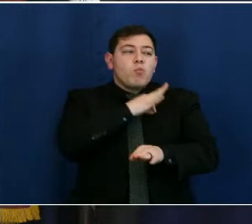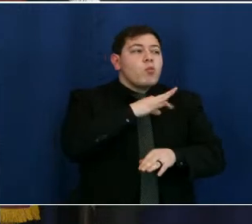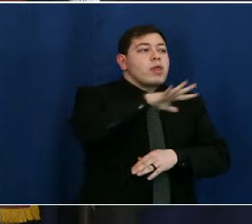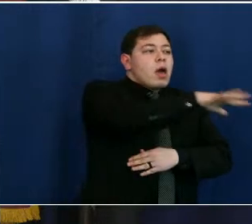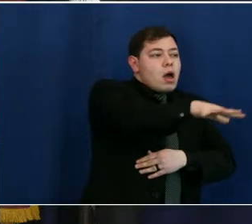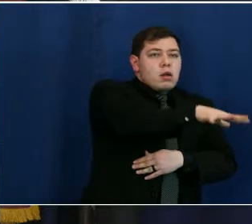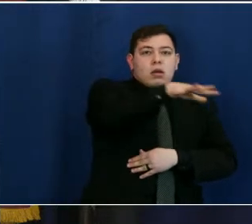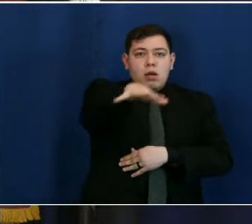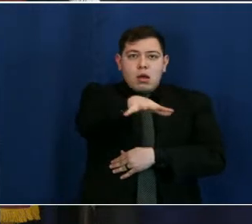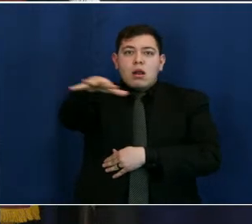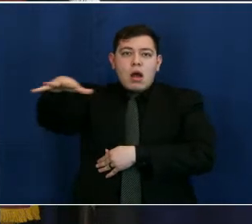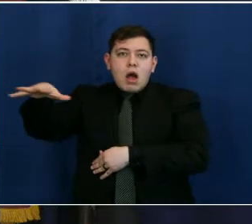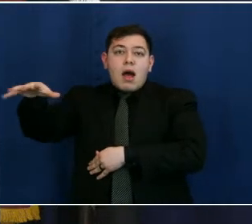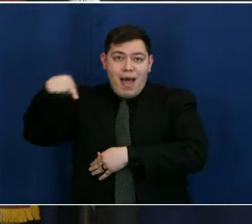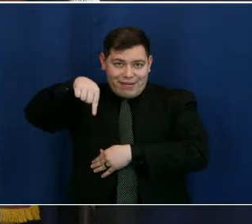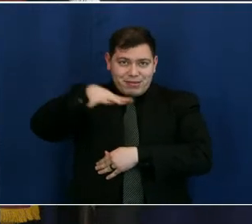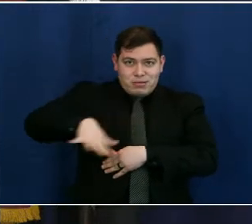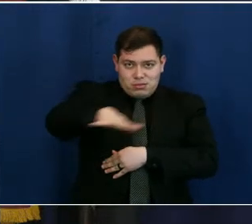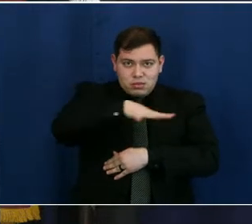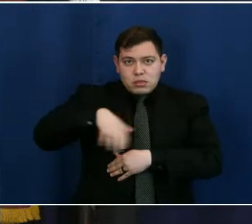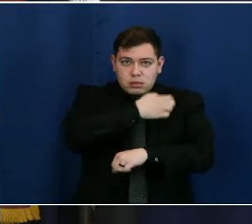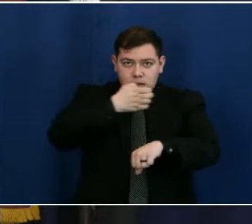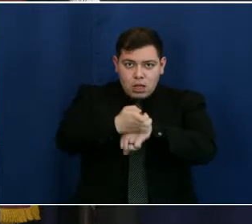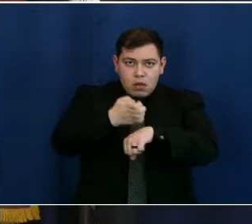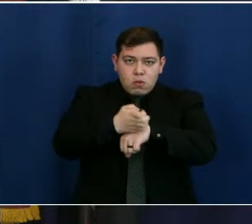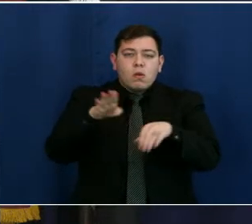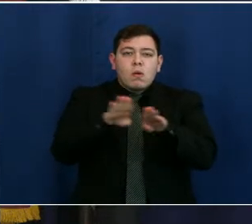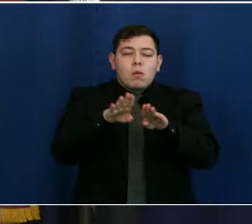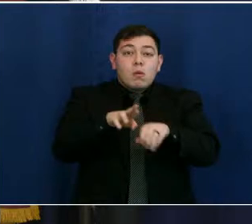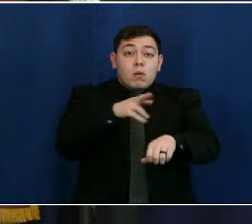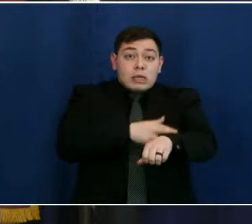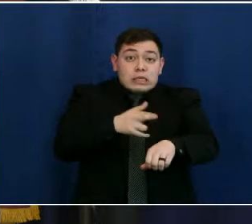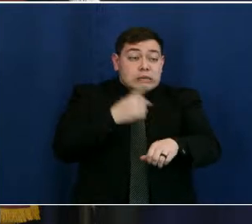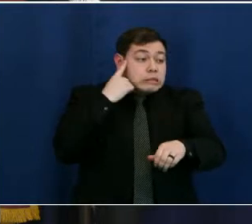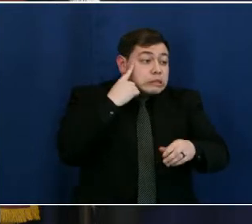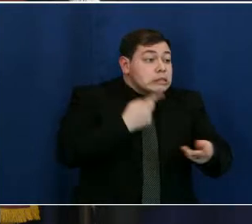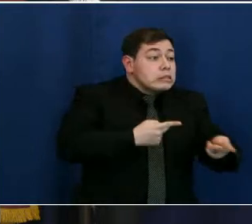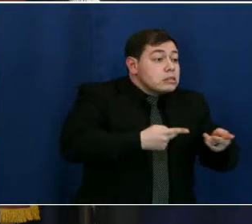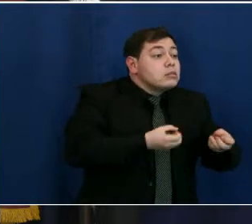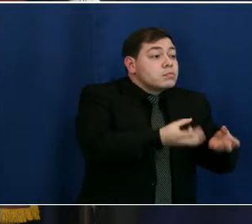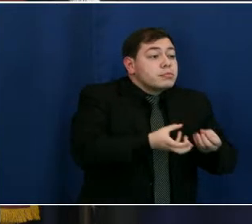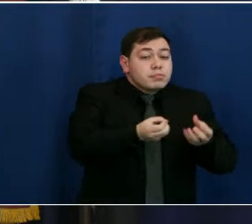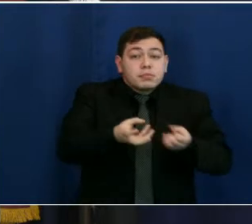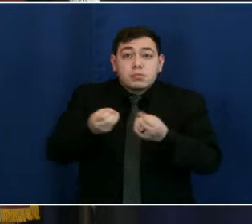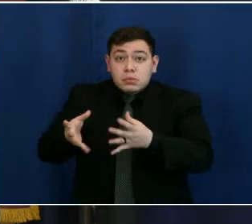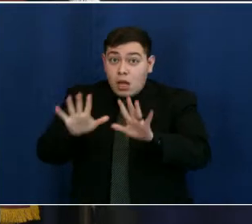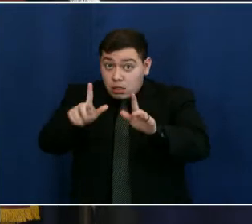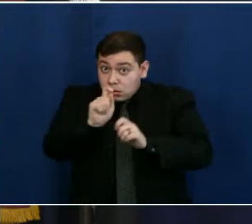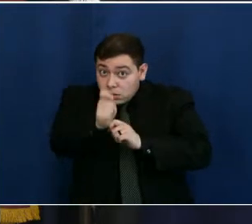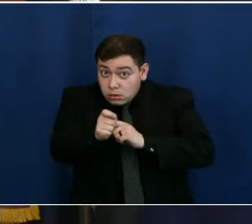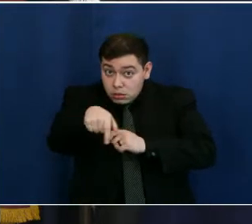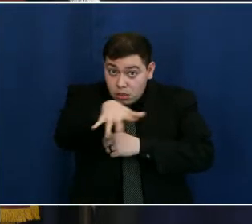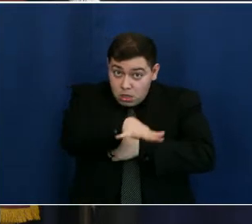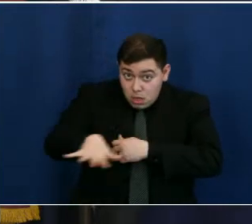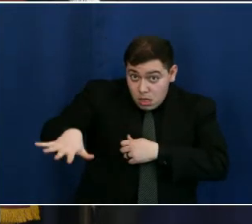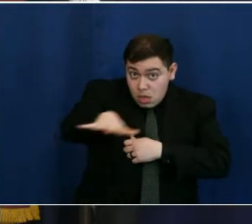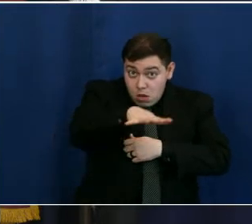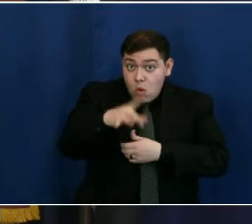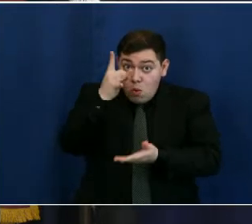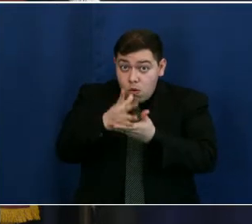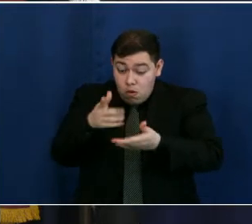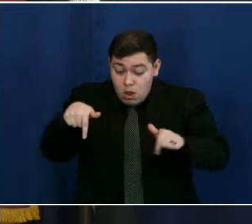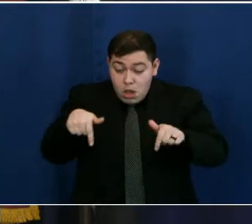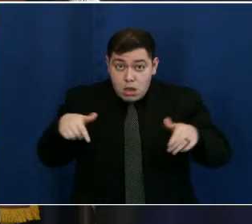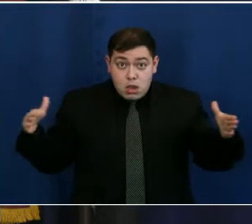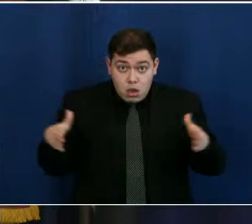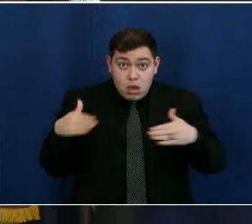las vacunas. Es importante reconocer que estas vacunas no solamente son las vacunas del condado, porque el condado lo que está haciendo es suplementando que